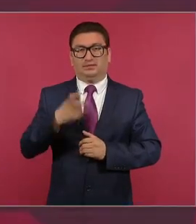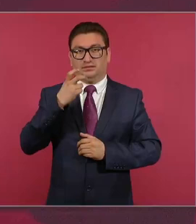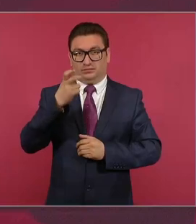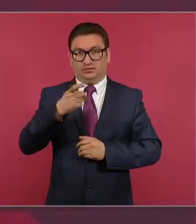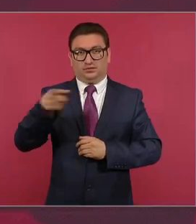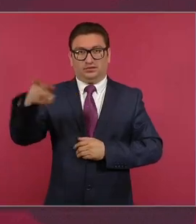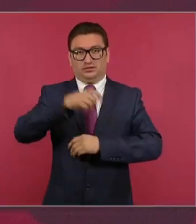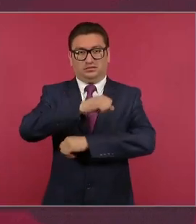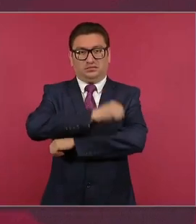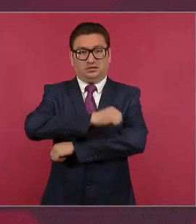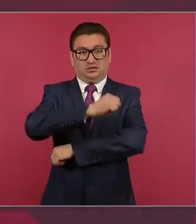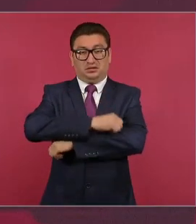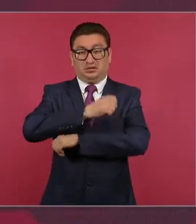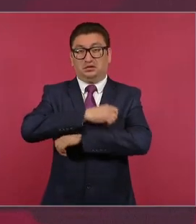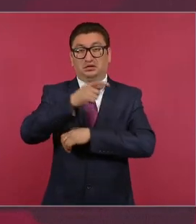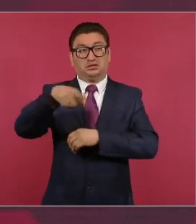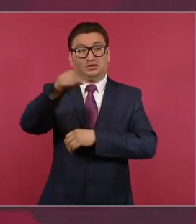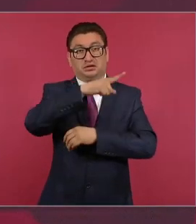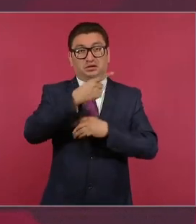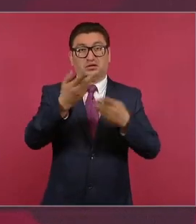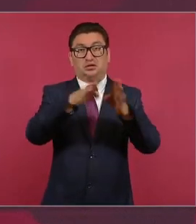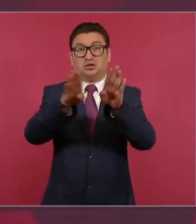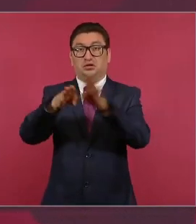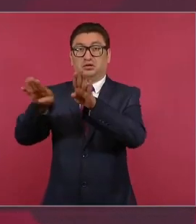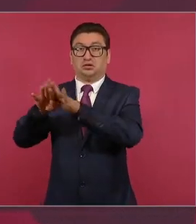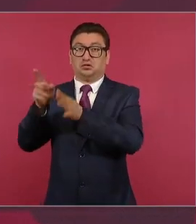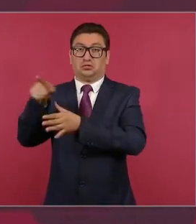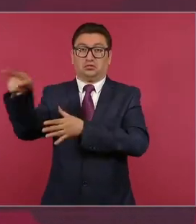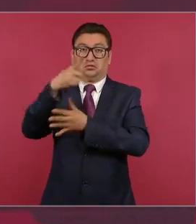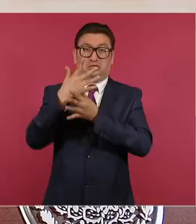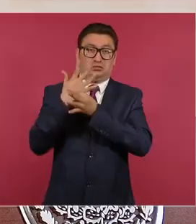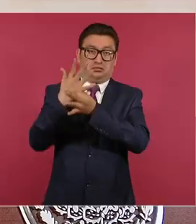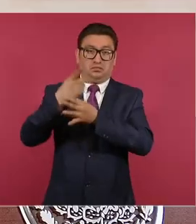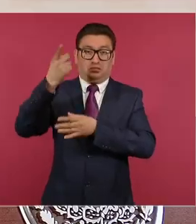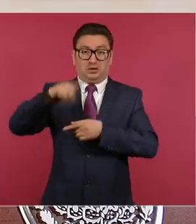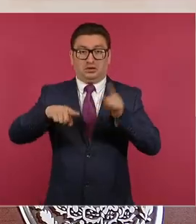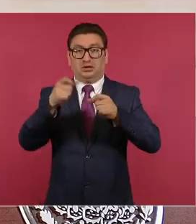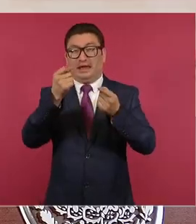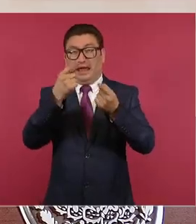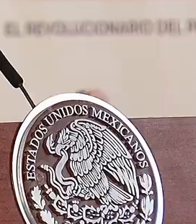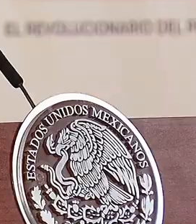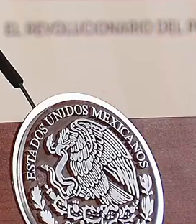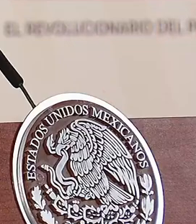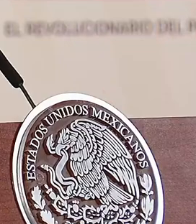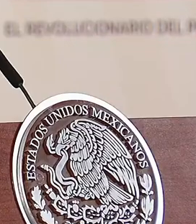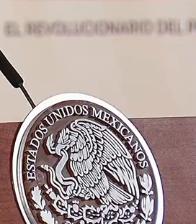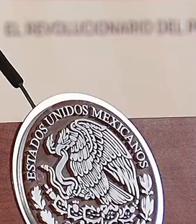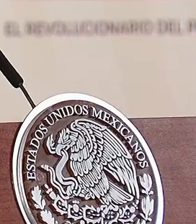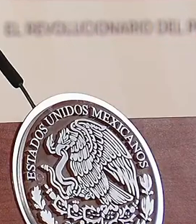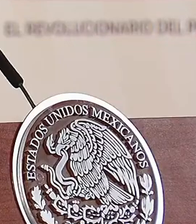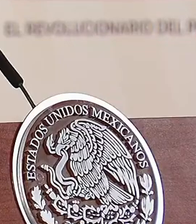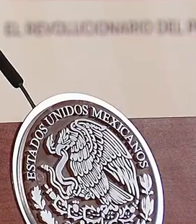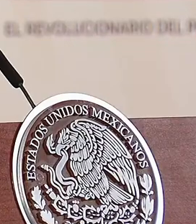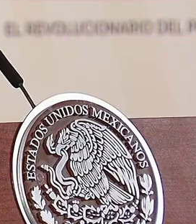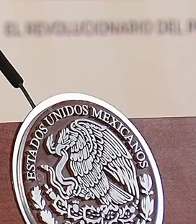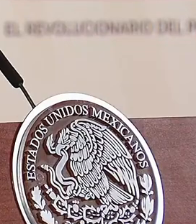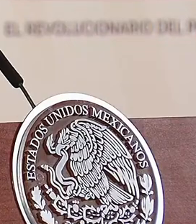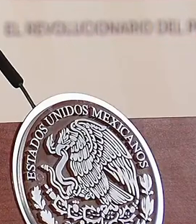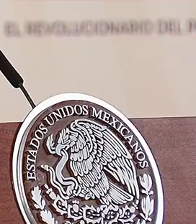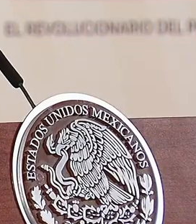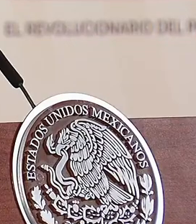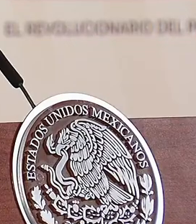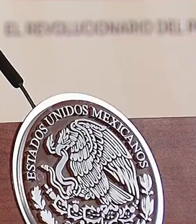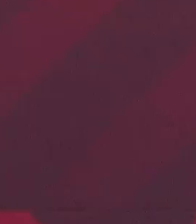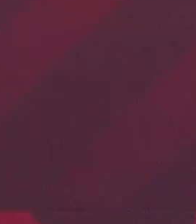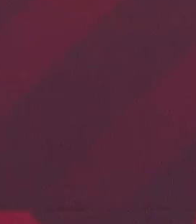que cerrarlas, las ventanas. Y hubo una que dejaron, las ventanas que dan al